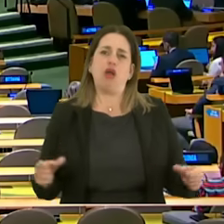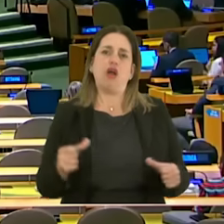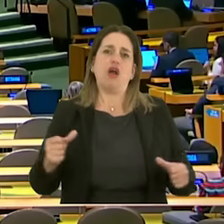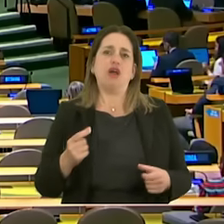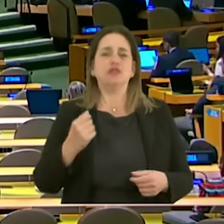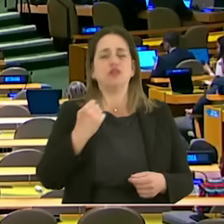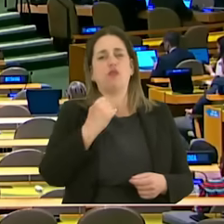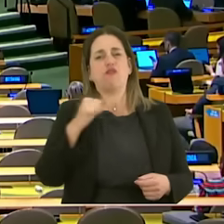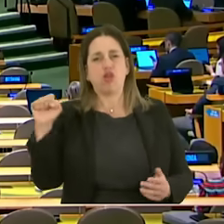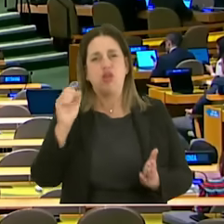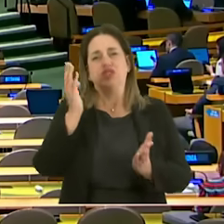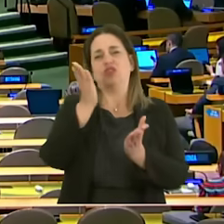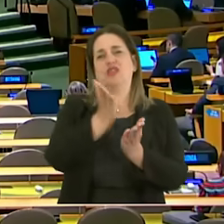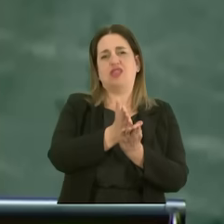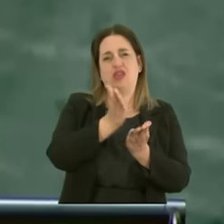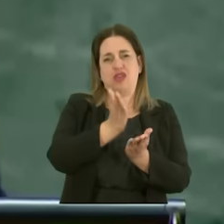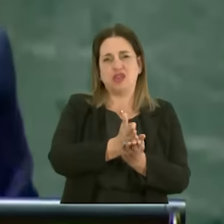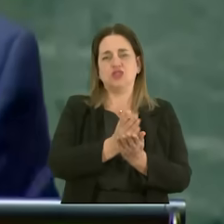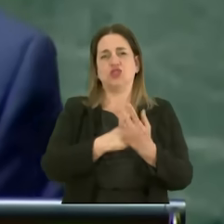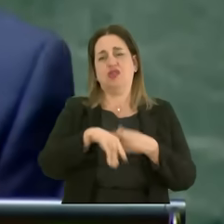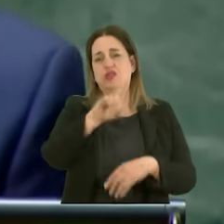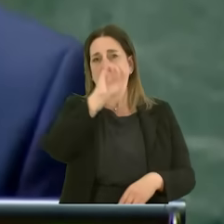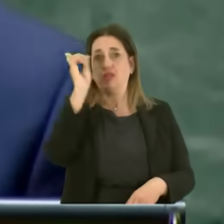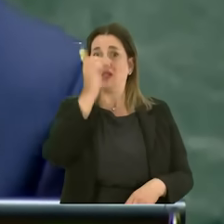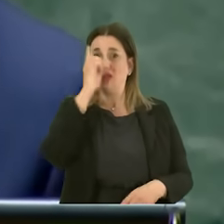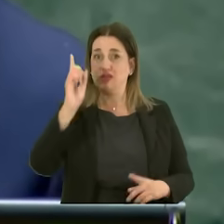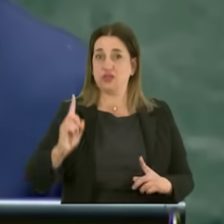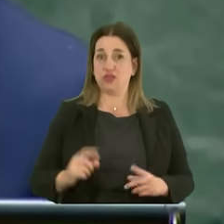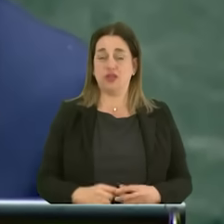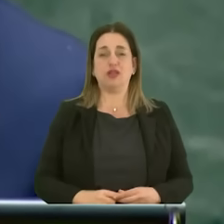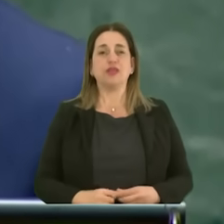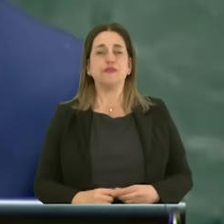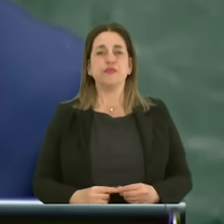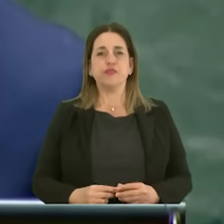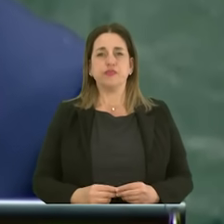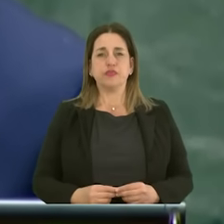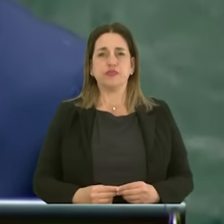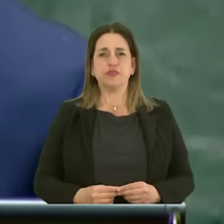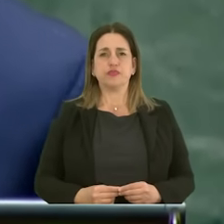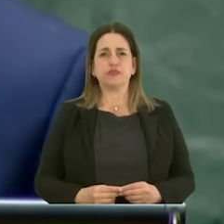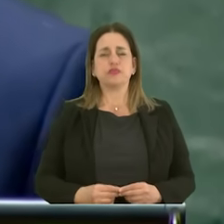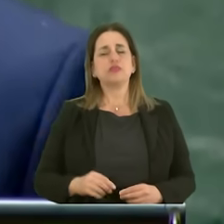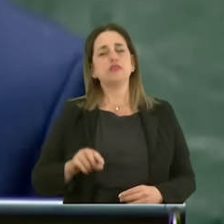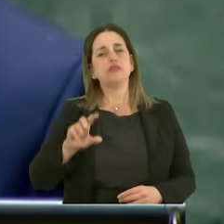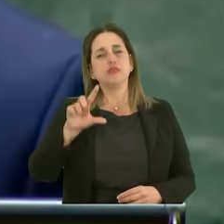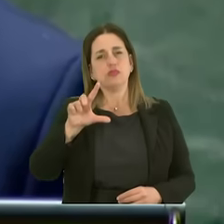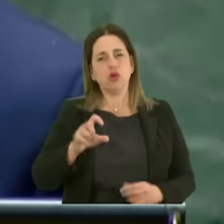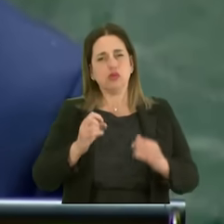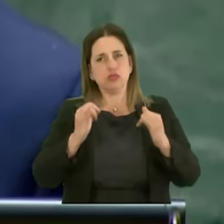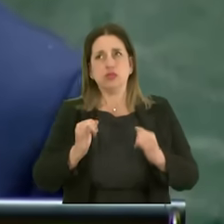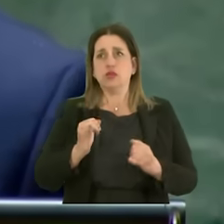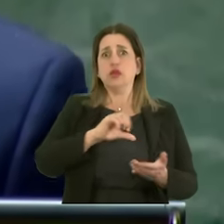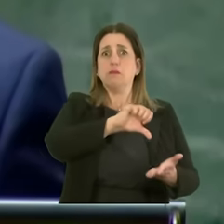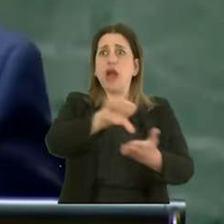derecho tan frágil como es el derecho internacional Por supuesto que ningún país ha sido